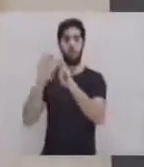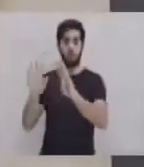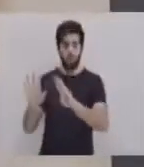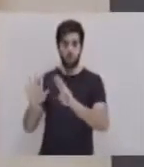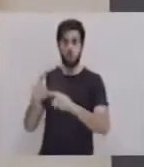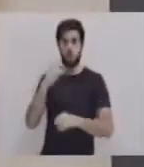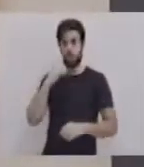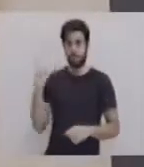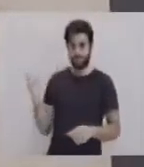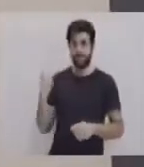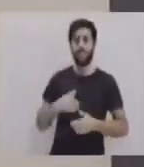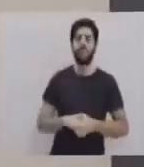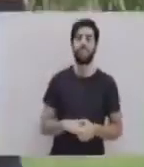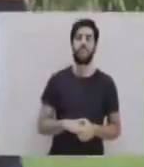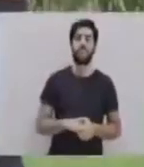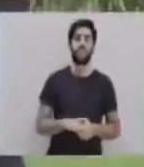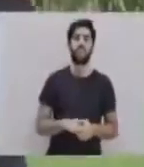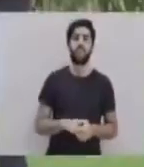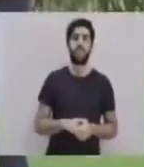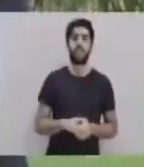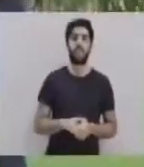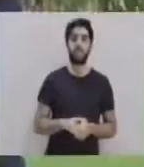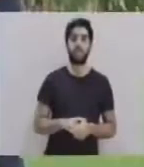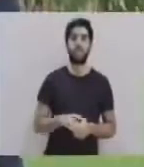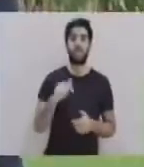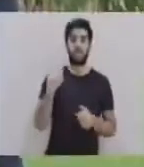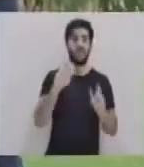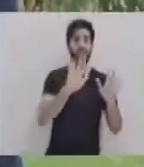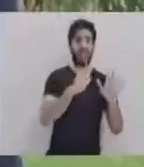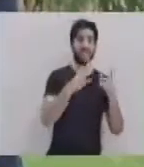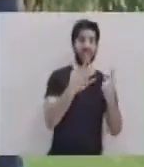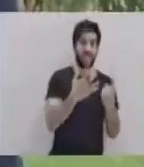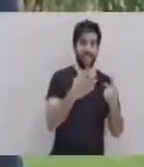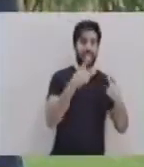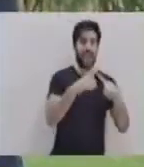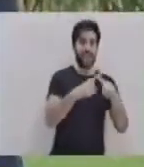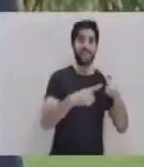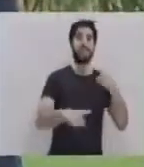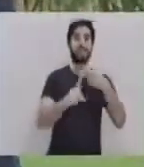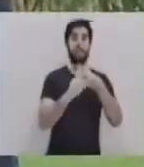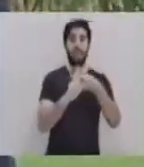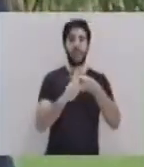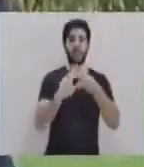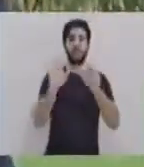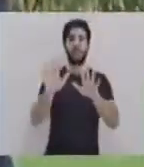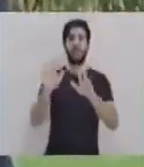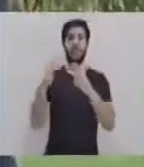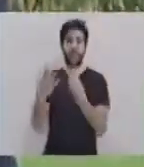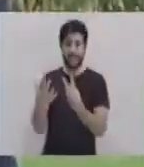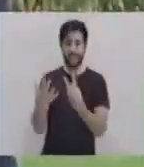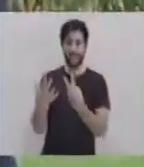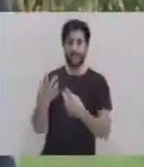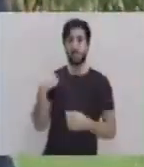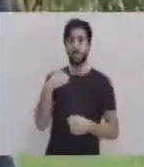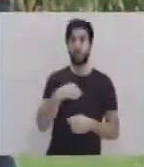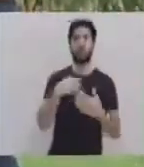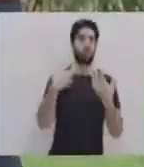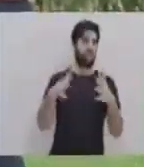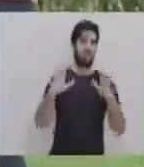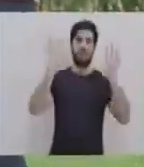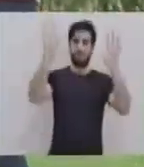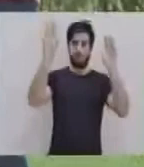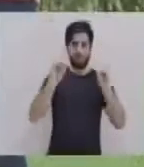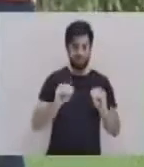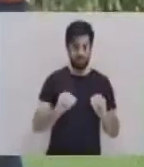más 17. Y hemos despejado la primera parte y la primera derivada. Solo para